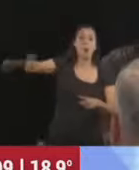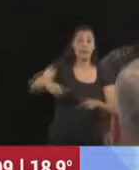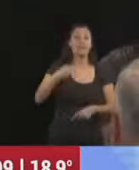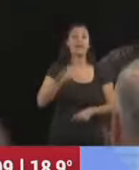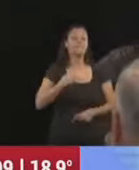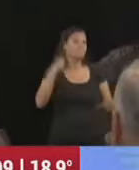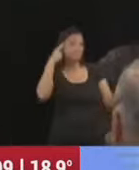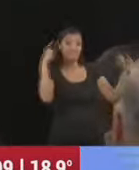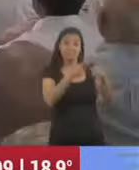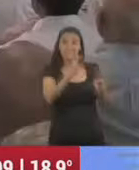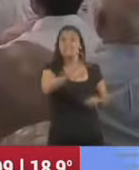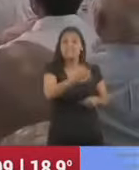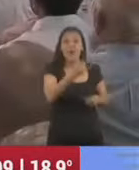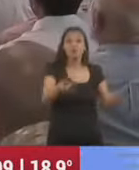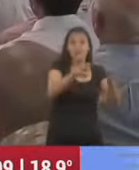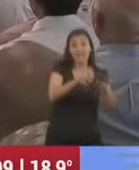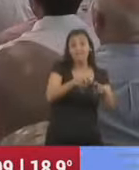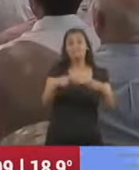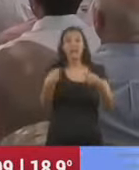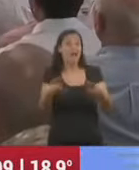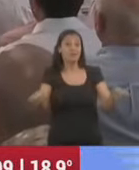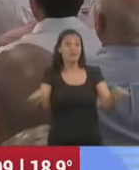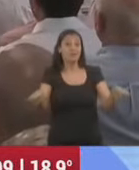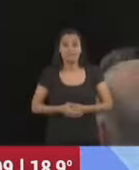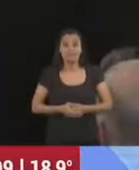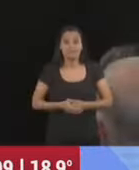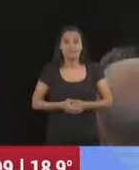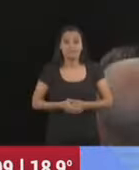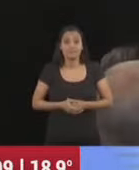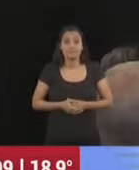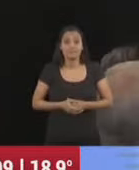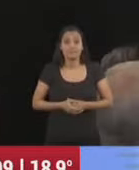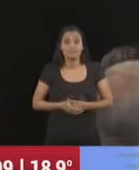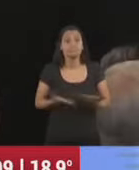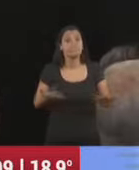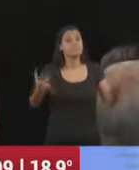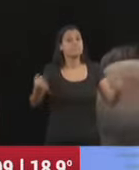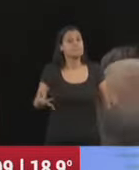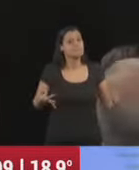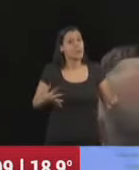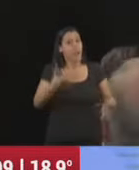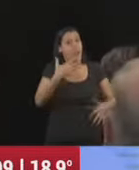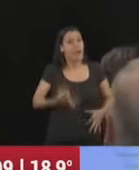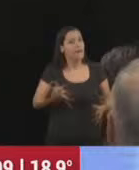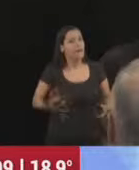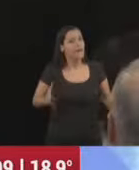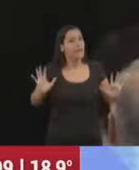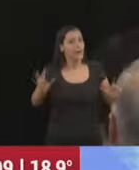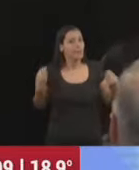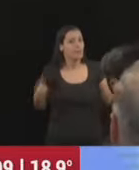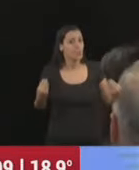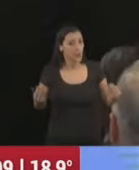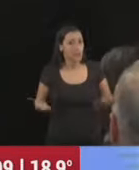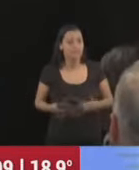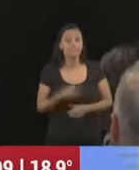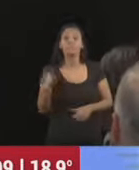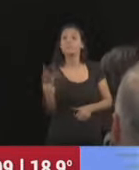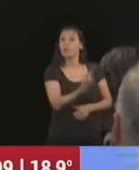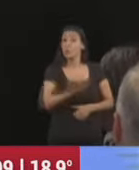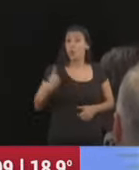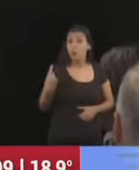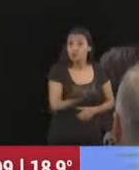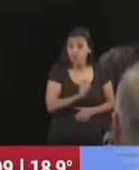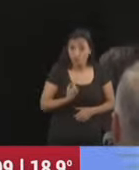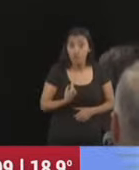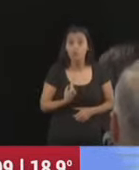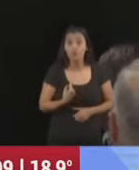Argentina. Miren, yo soy de la región más productiva. Acá somos campo y somos industria. Santa Fe no es otra cosa.